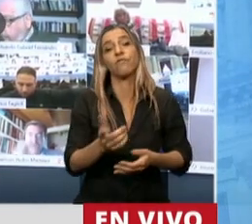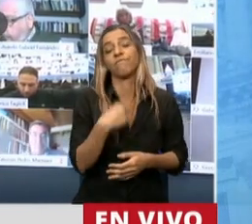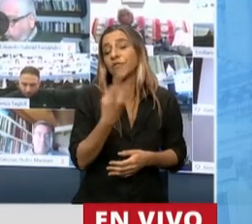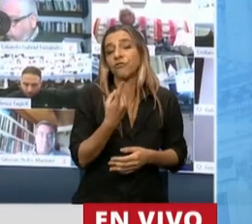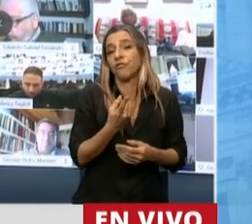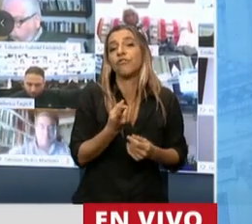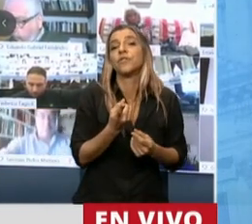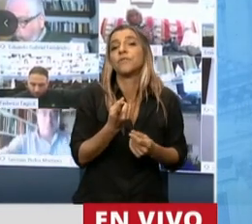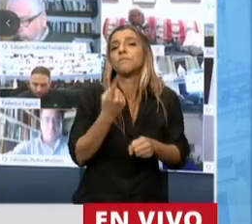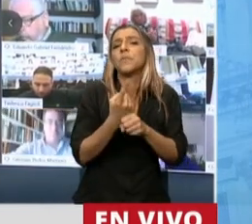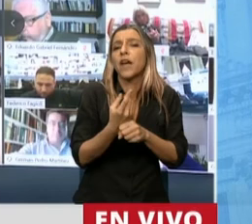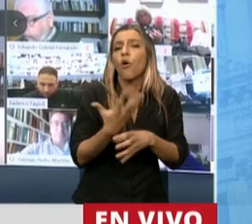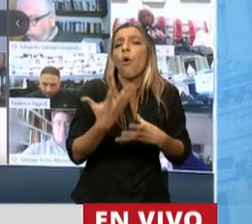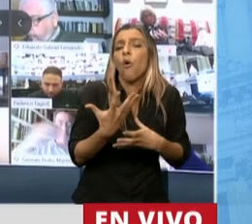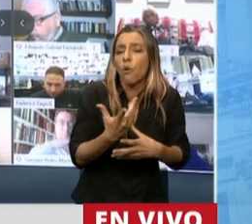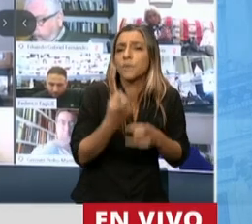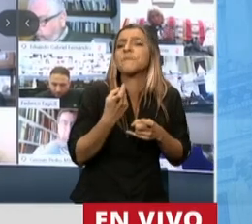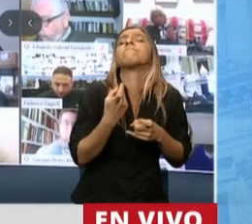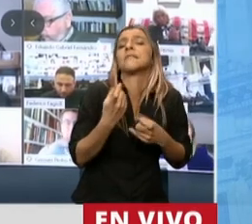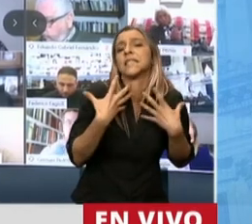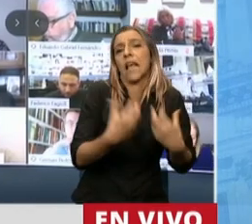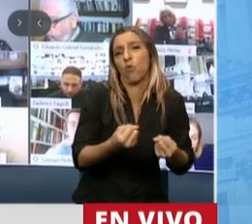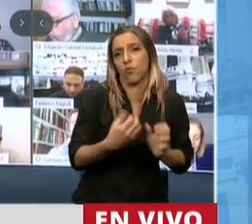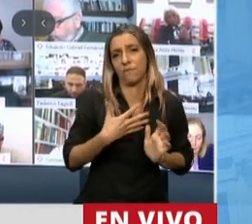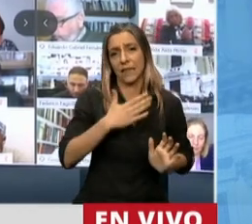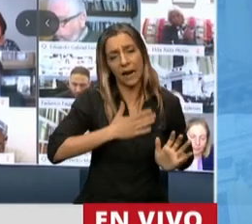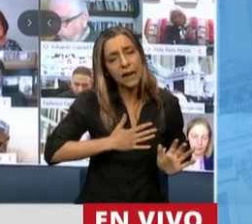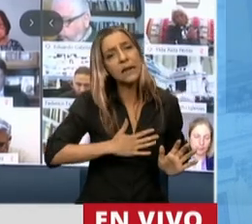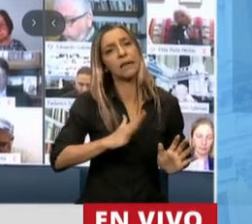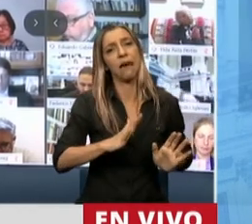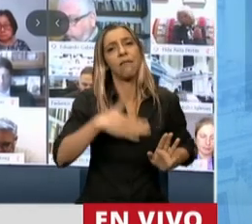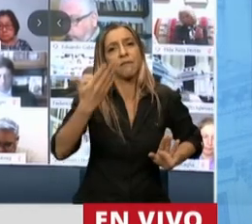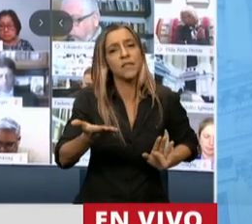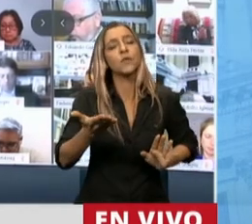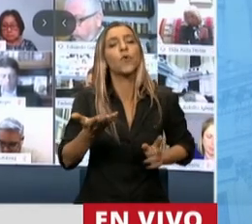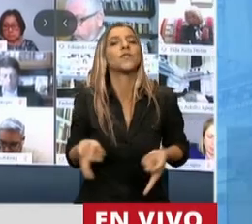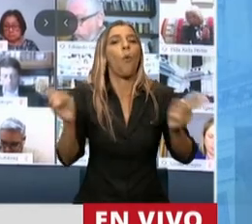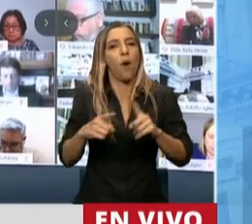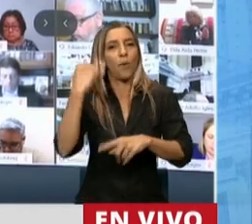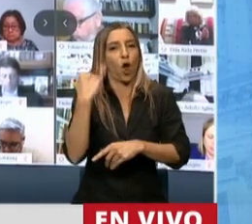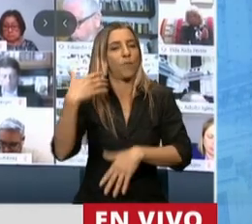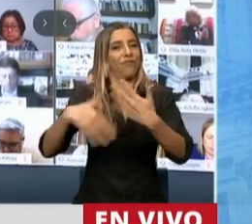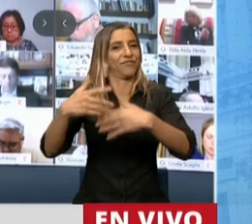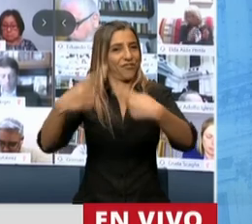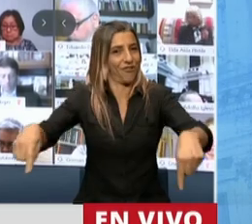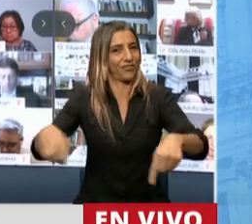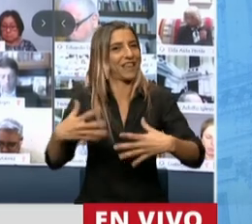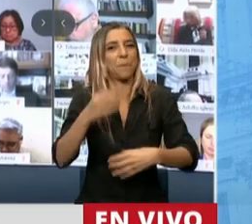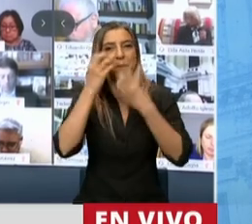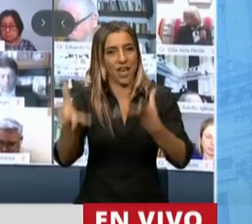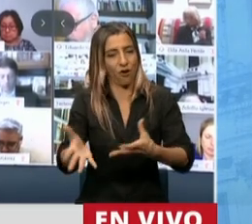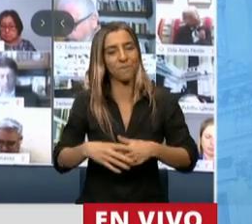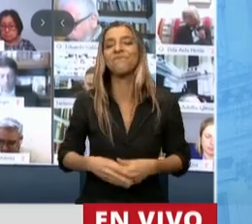la salud, si no recuperamos la tranquilidad en ese aspecto, tampoco va a llegar la recuperación económica. Gracias,